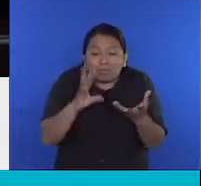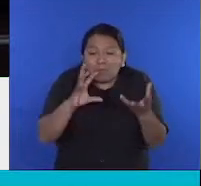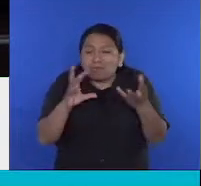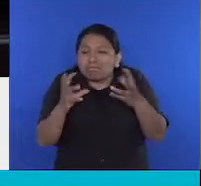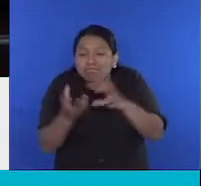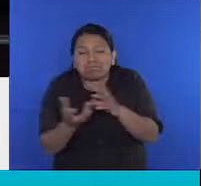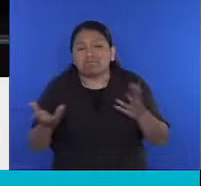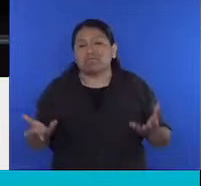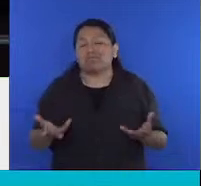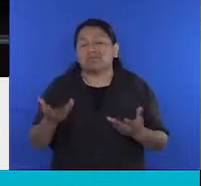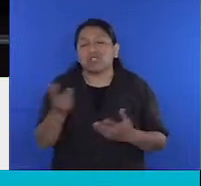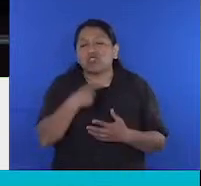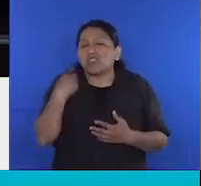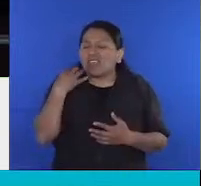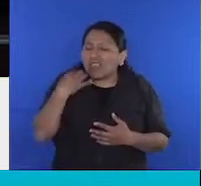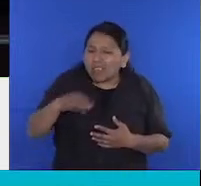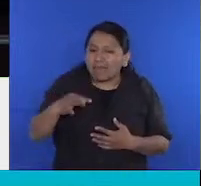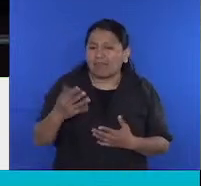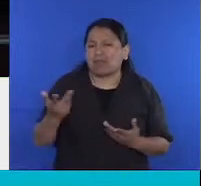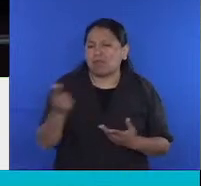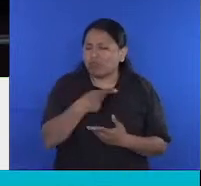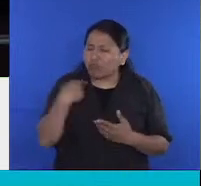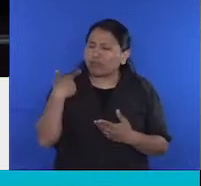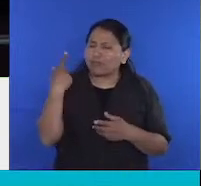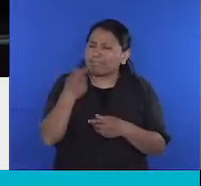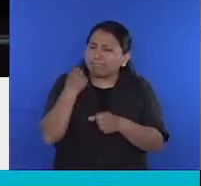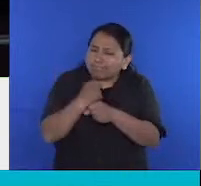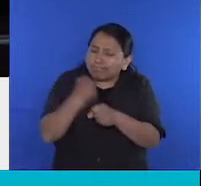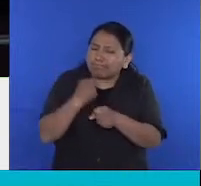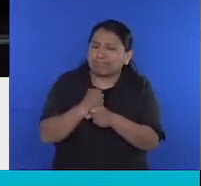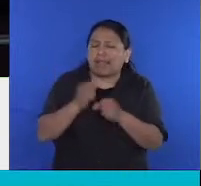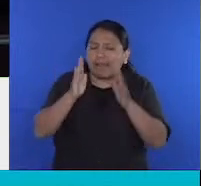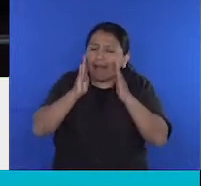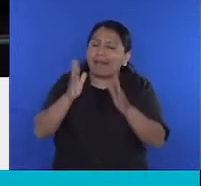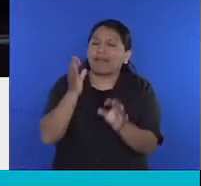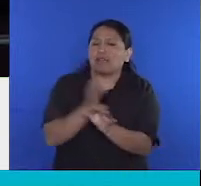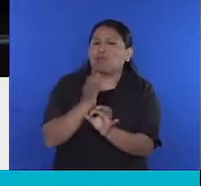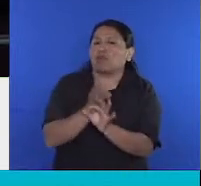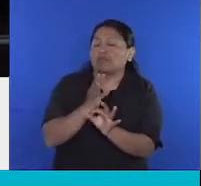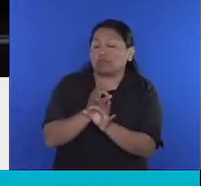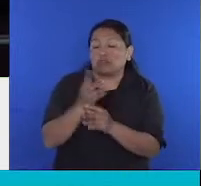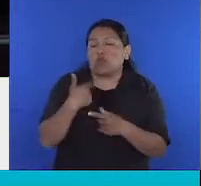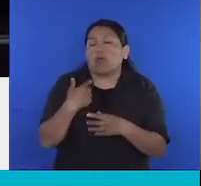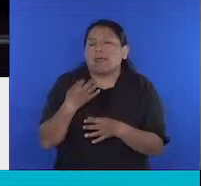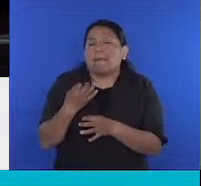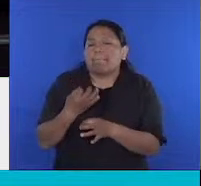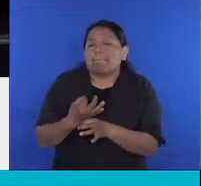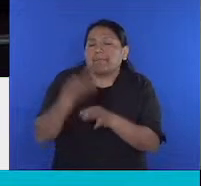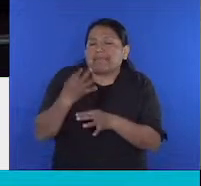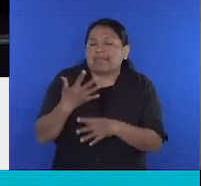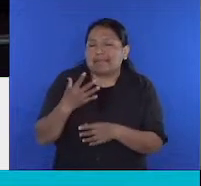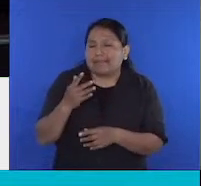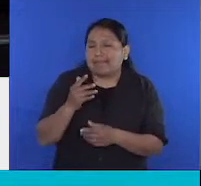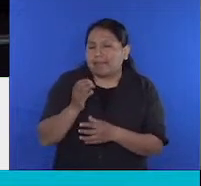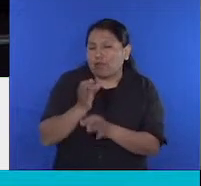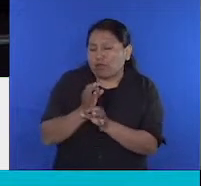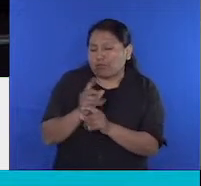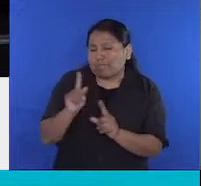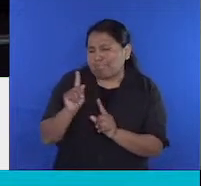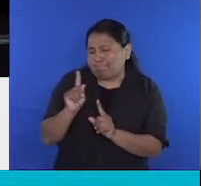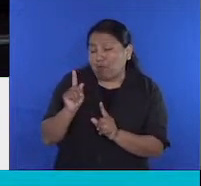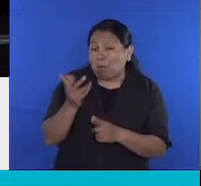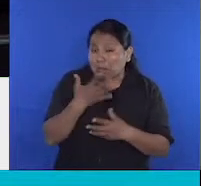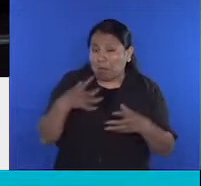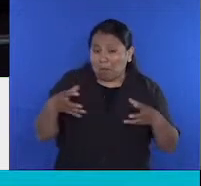este lugar trabajar en eso. Yo no soy un especialista en educación, ni mucho menos, pero tengo dentro de mi bloque varios